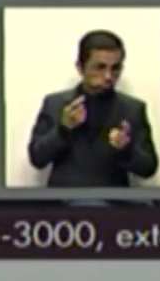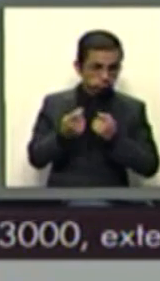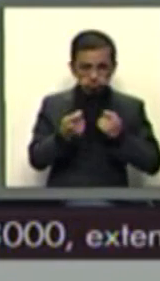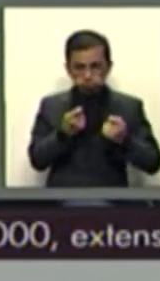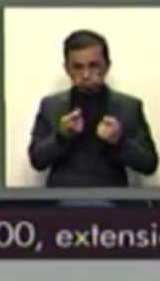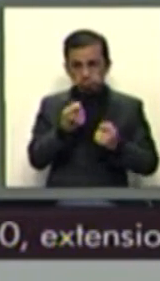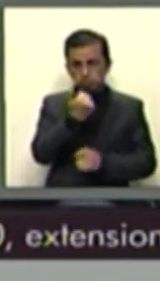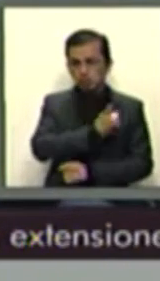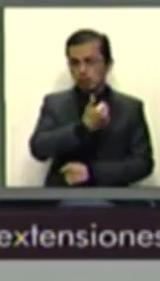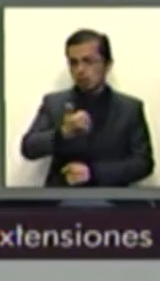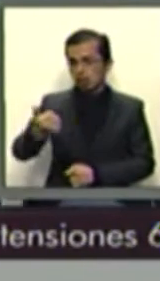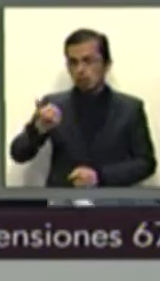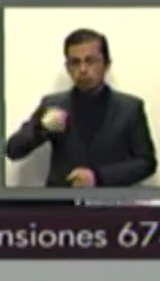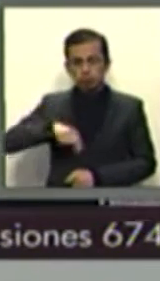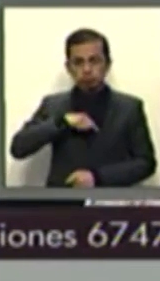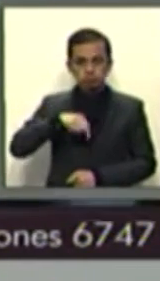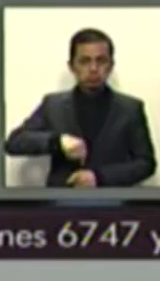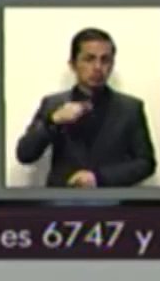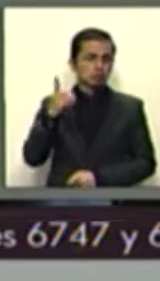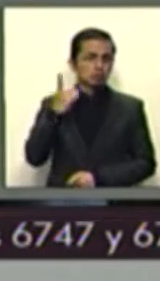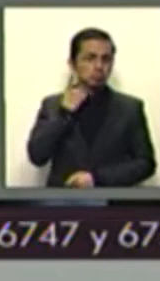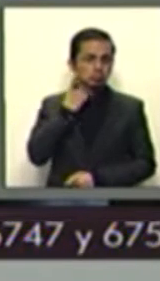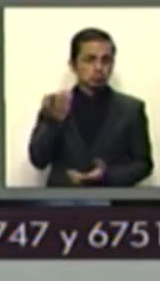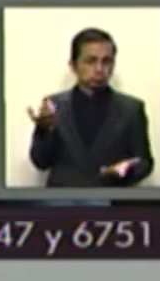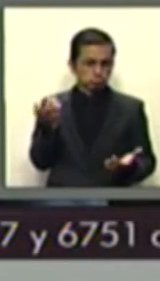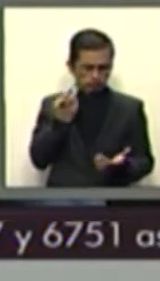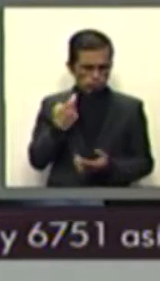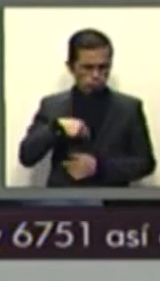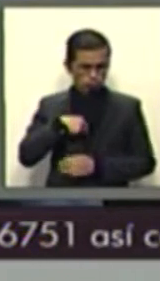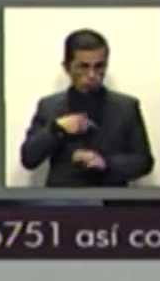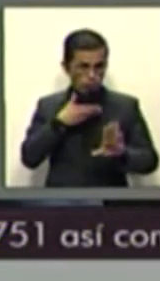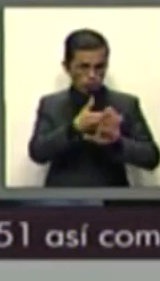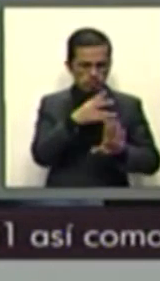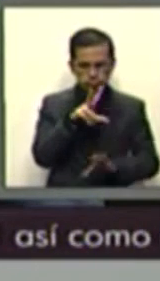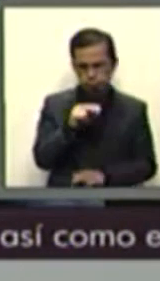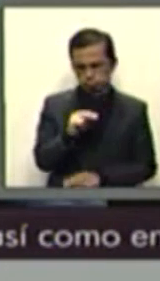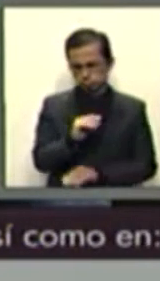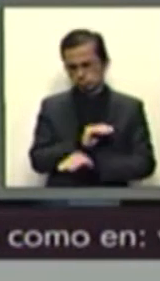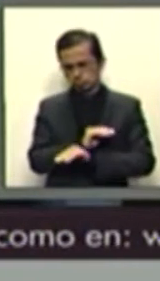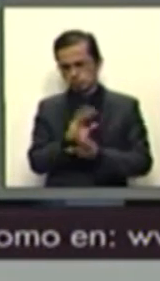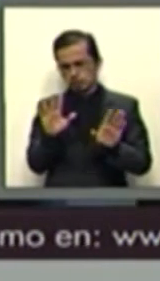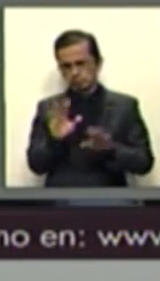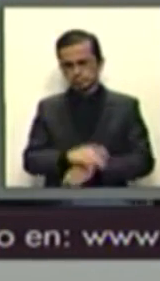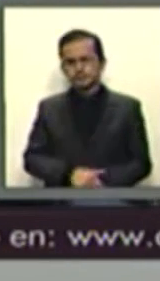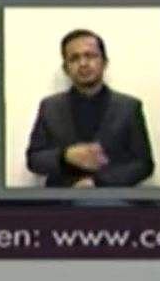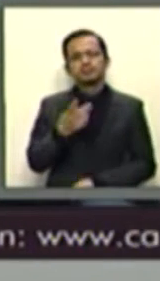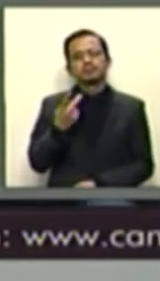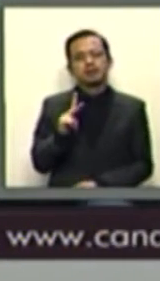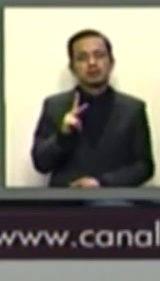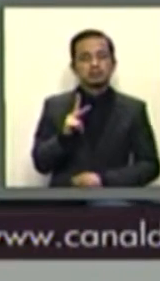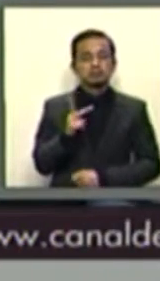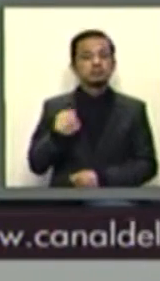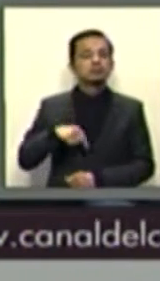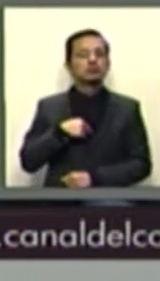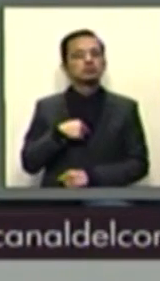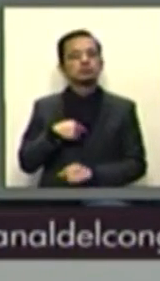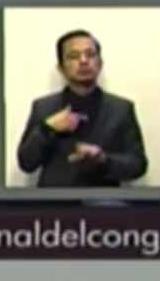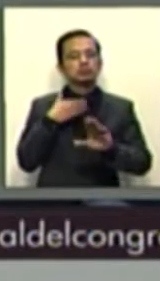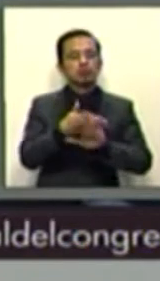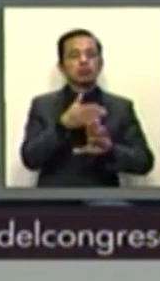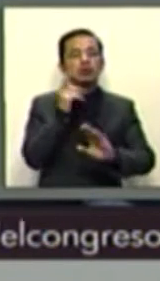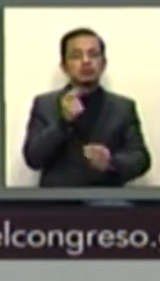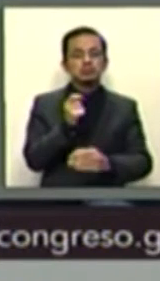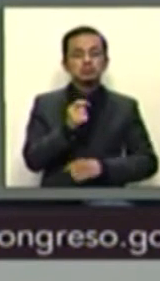nosotros y contra eso Por supuesto que no podemos estar en contra pero si estamos en contra de que este código de